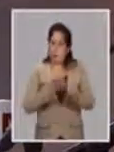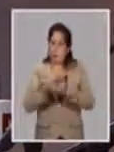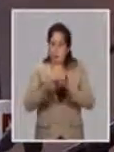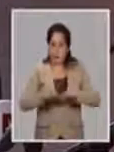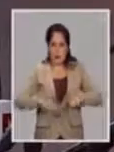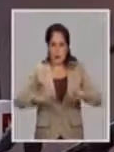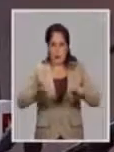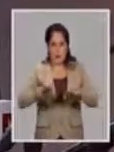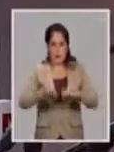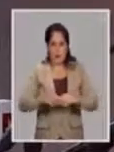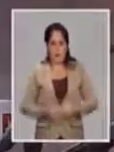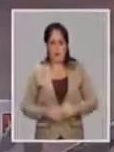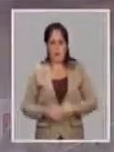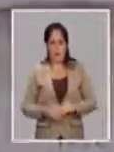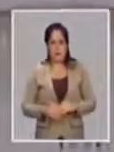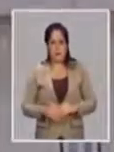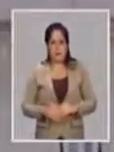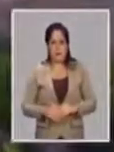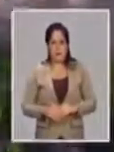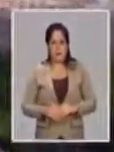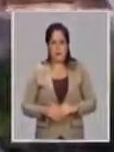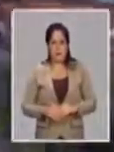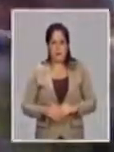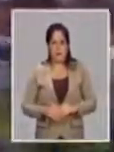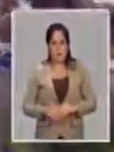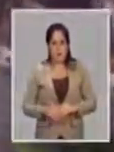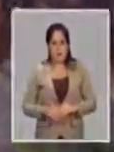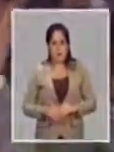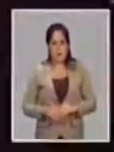Siga con nosotros en la mesa redonda.